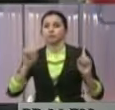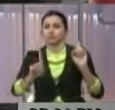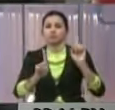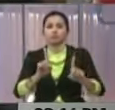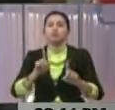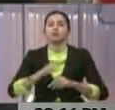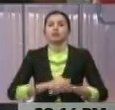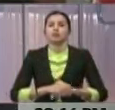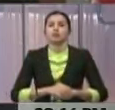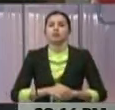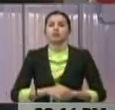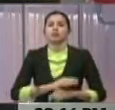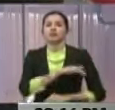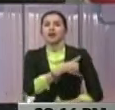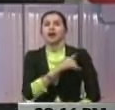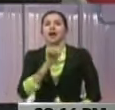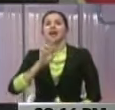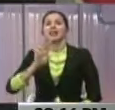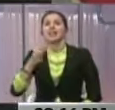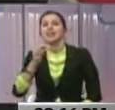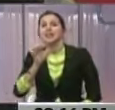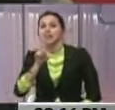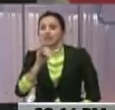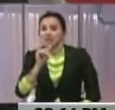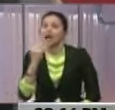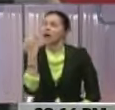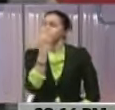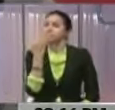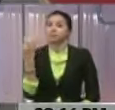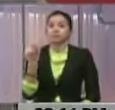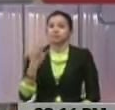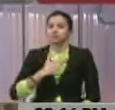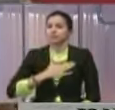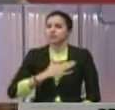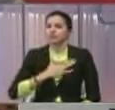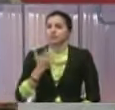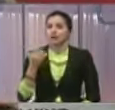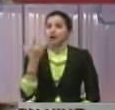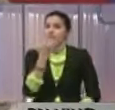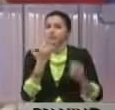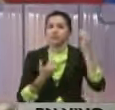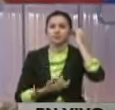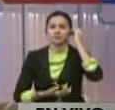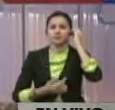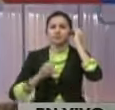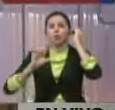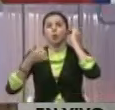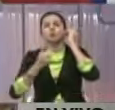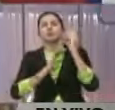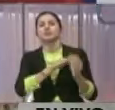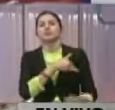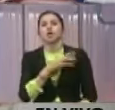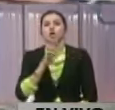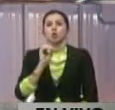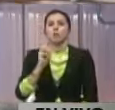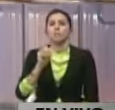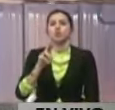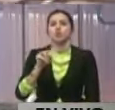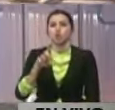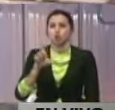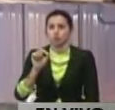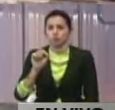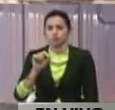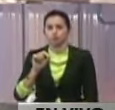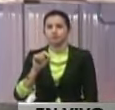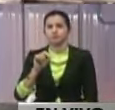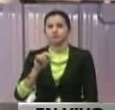Universidad Argelia Laya, una universidad también africanista. La Universidad Rómulo Gallegos. Y bueno,